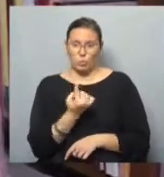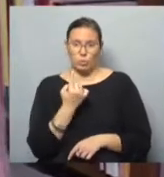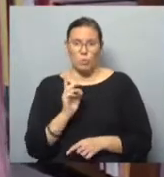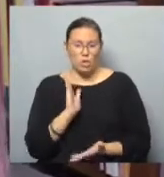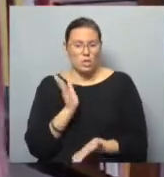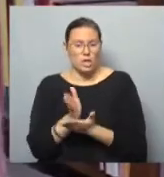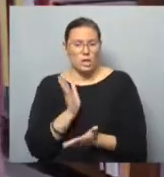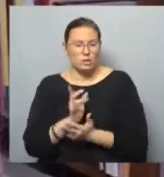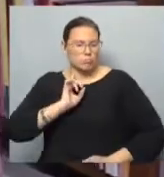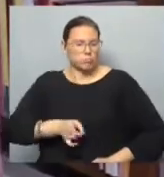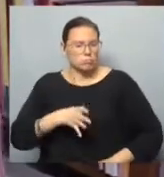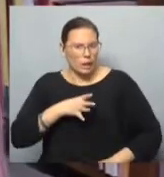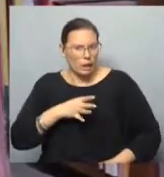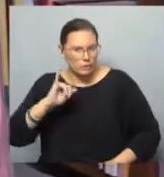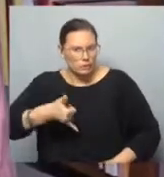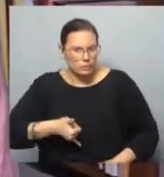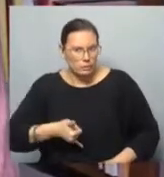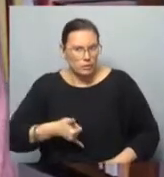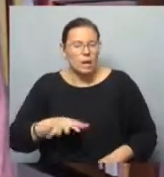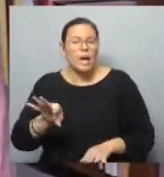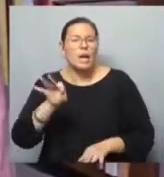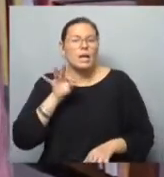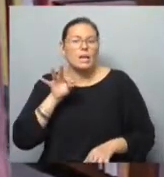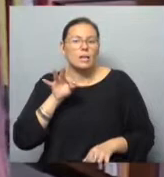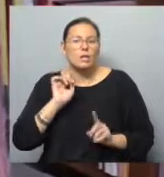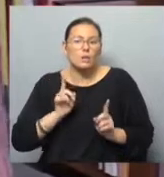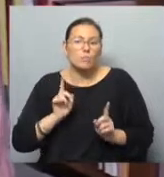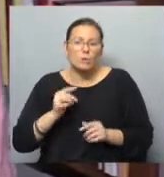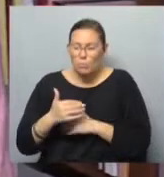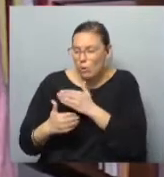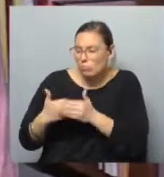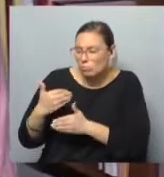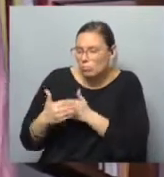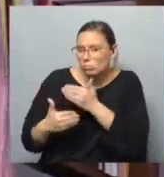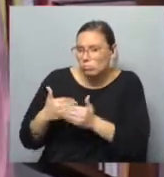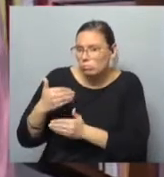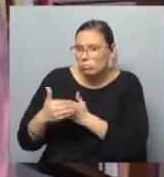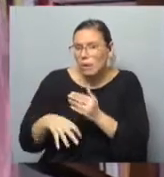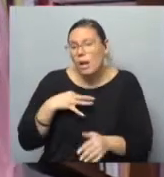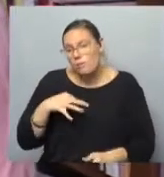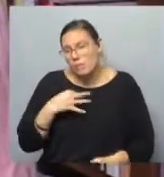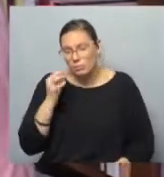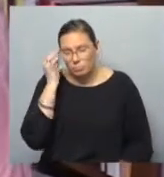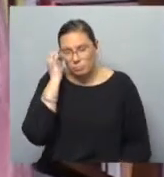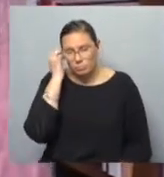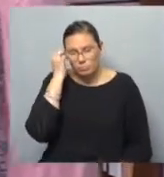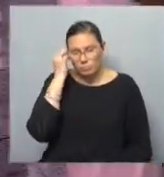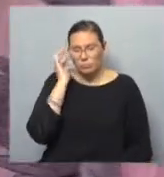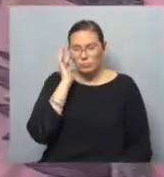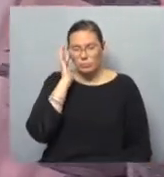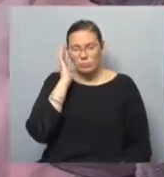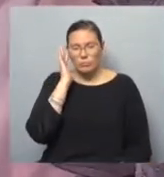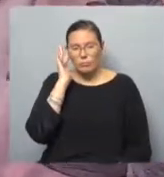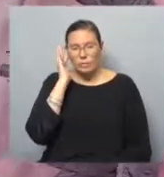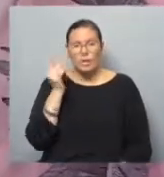derecho a tomar decisiones y a elegir nuestro propio camino en la vida. Muy bien, Silvia.